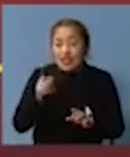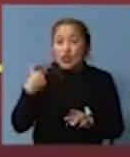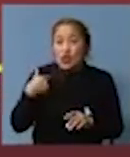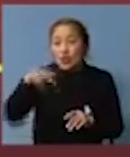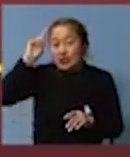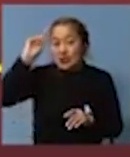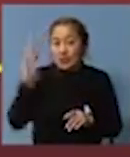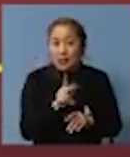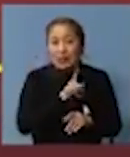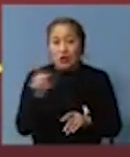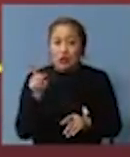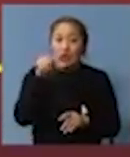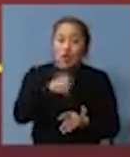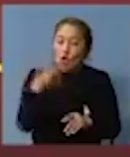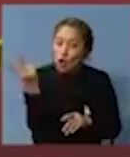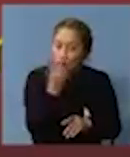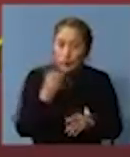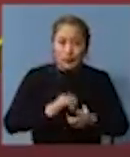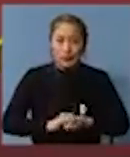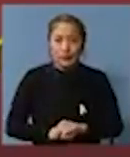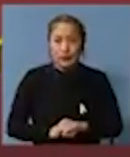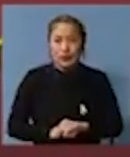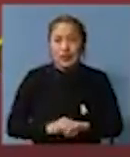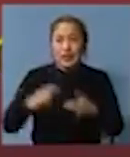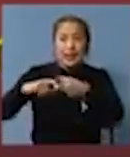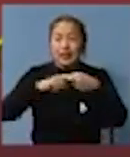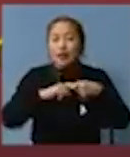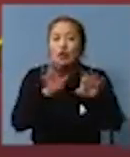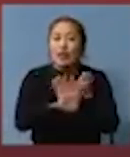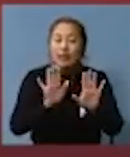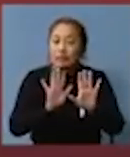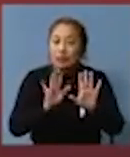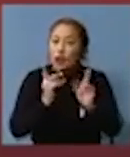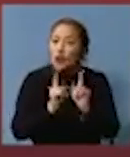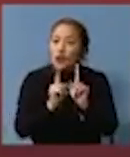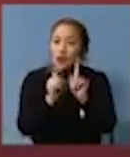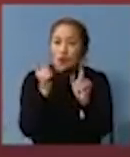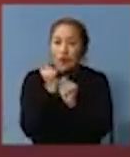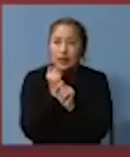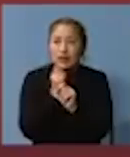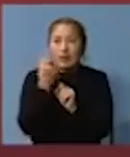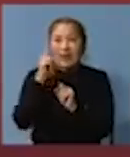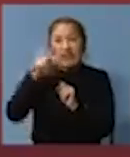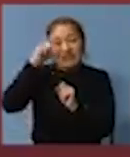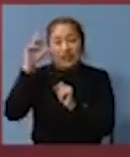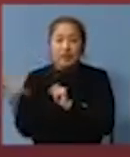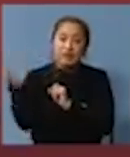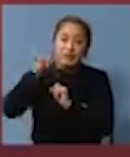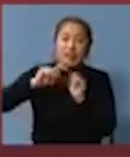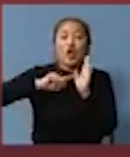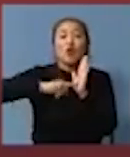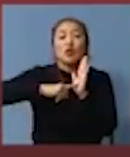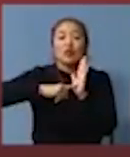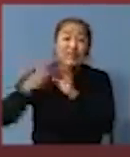hacer respetar es lo de ella y lo de los camioneros. O sea, el camionero no les tocamos. Y Vera va a venir a hablar conmigo el día